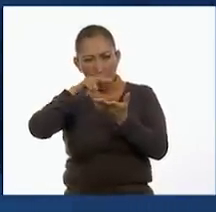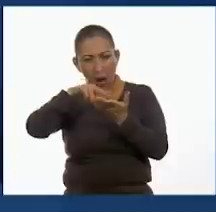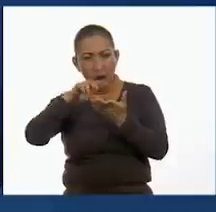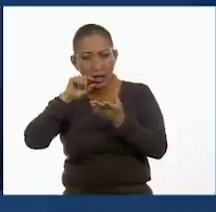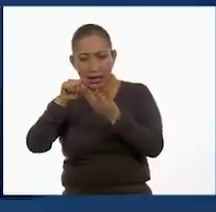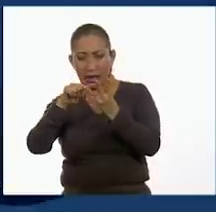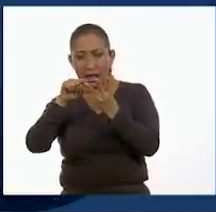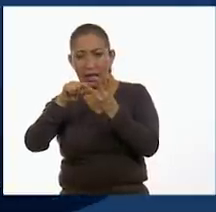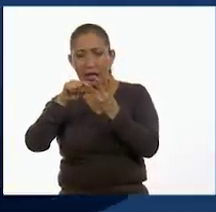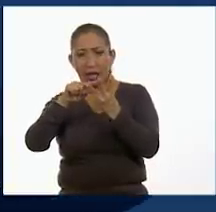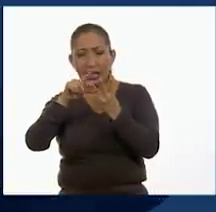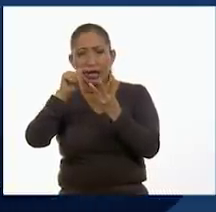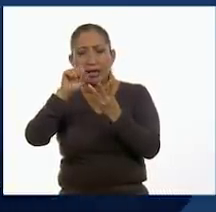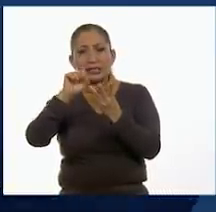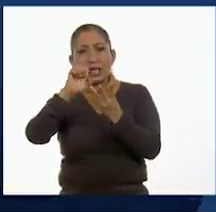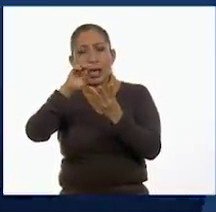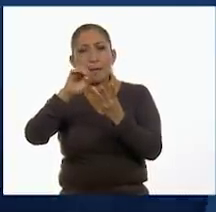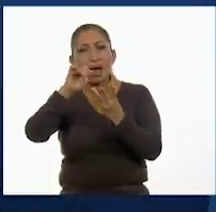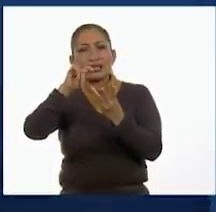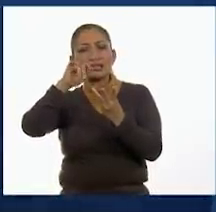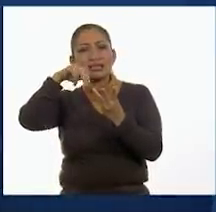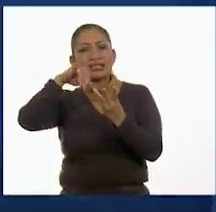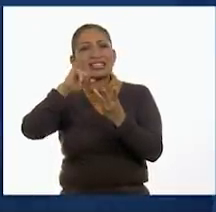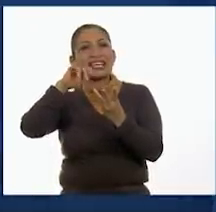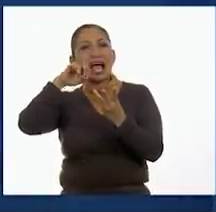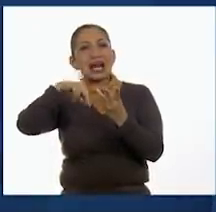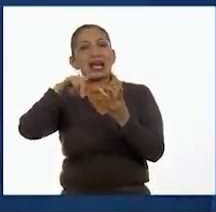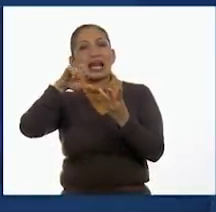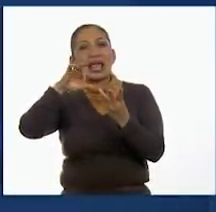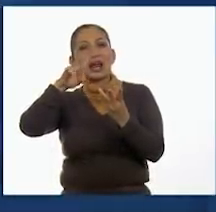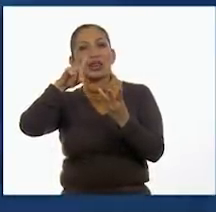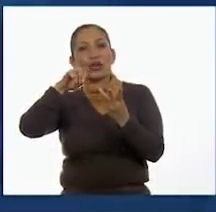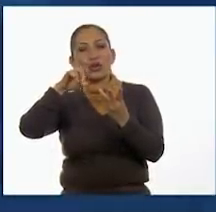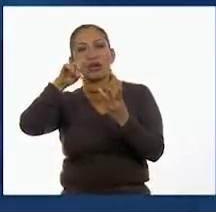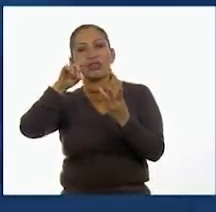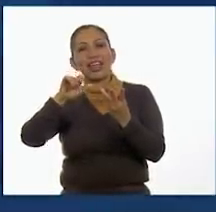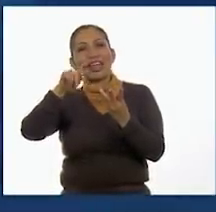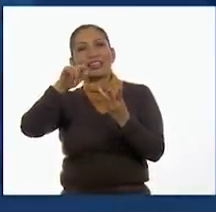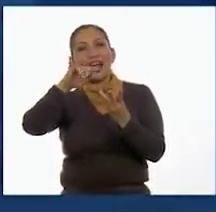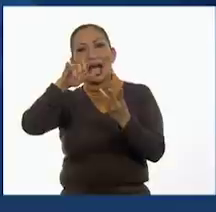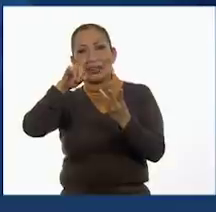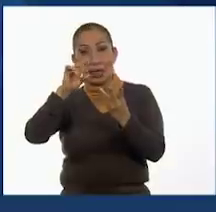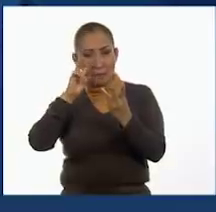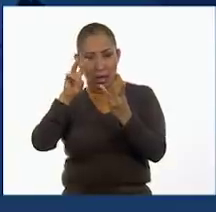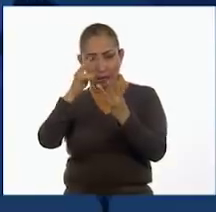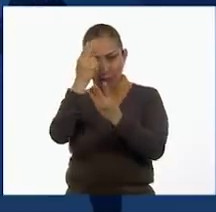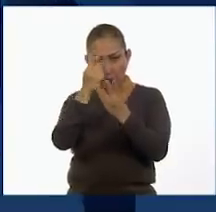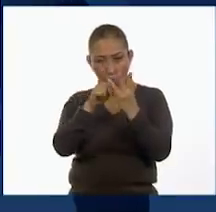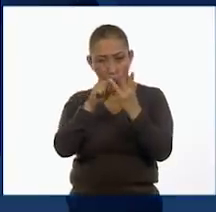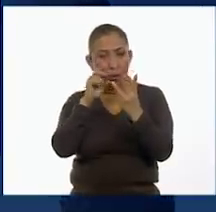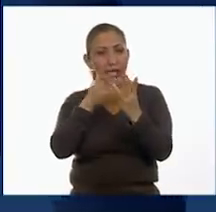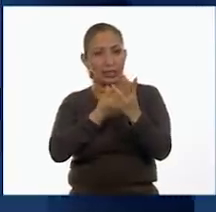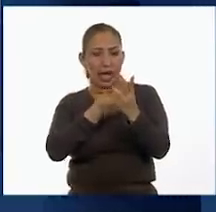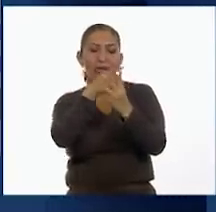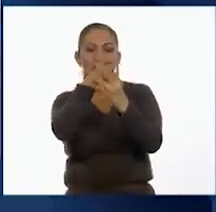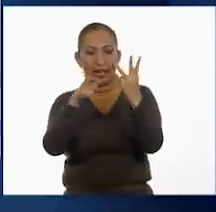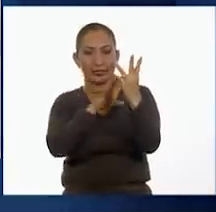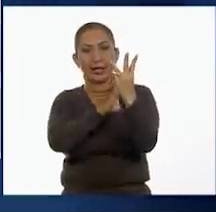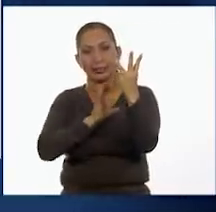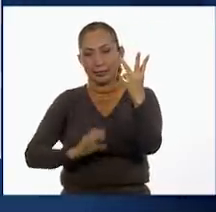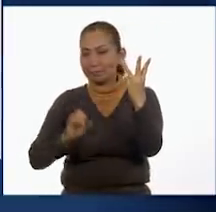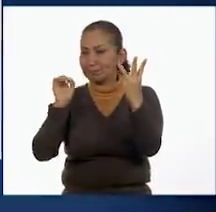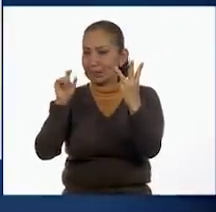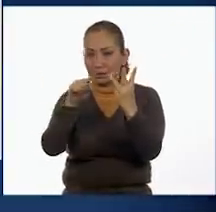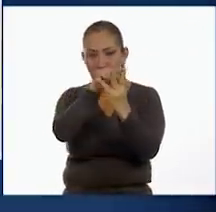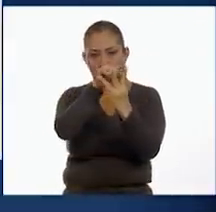es Sebastián Lerdo de Tejada. Muy bien, sí. A ver, veamos esta caricatura. De nuevo tenemos a los 3